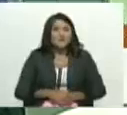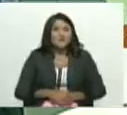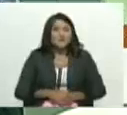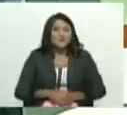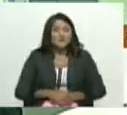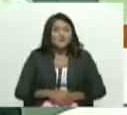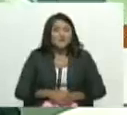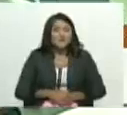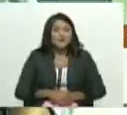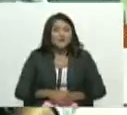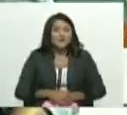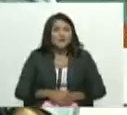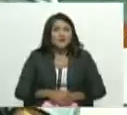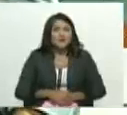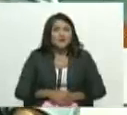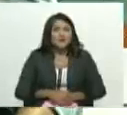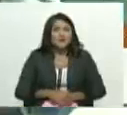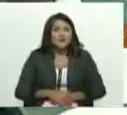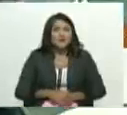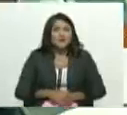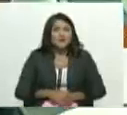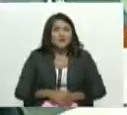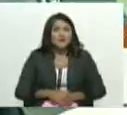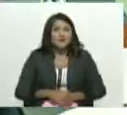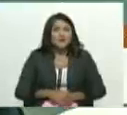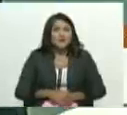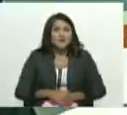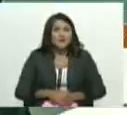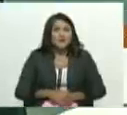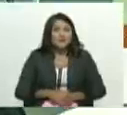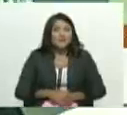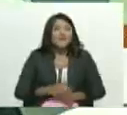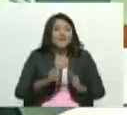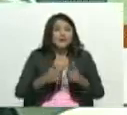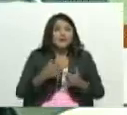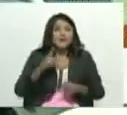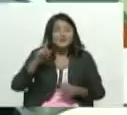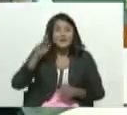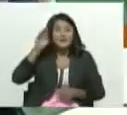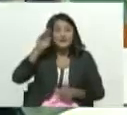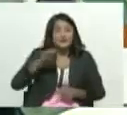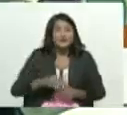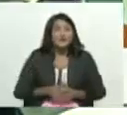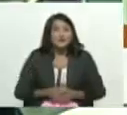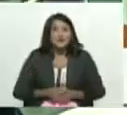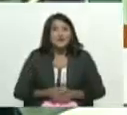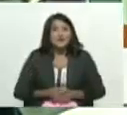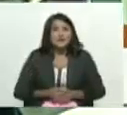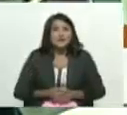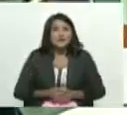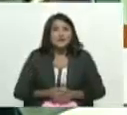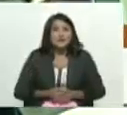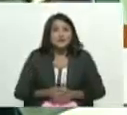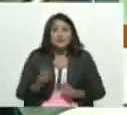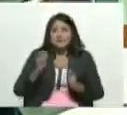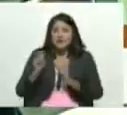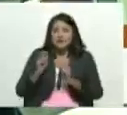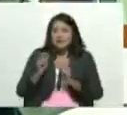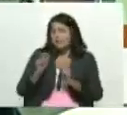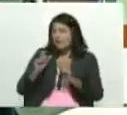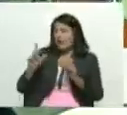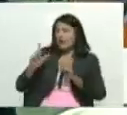el mañana desciendo el mañana de toda la poesía los periodistas